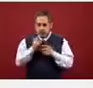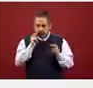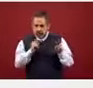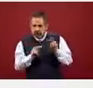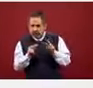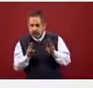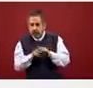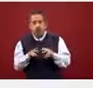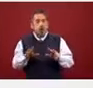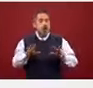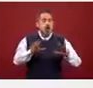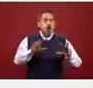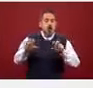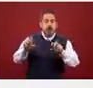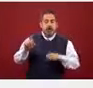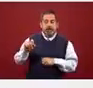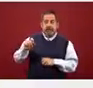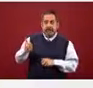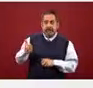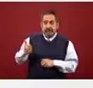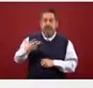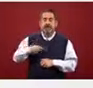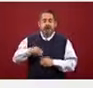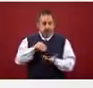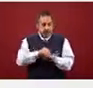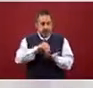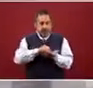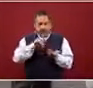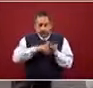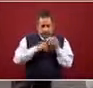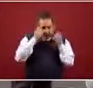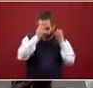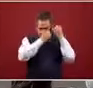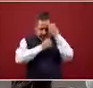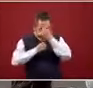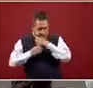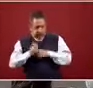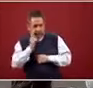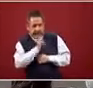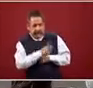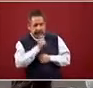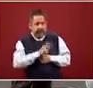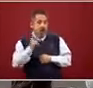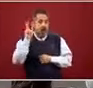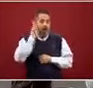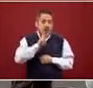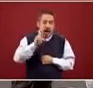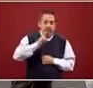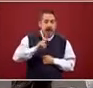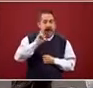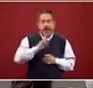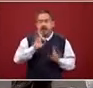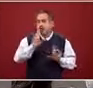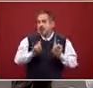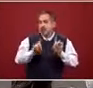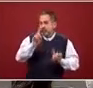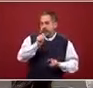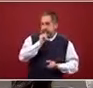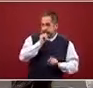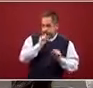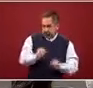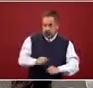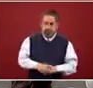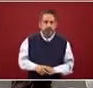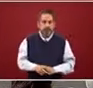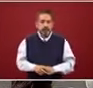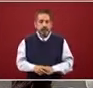mapa, 826 casos que han sido que están en este momento en estudio como sospechosos. Acumulamos